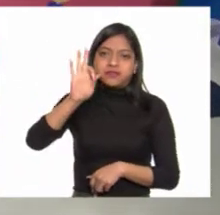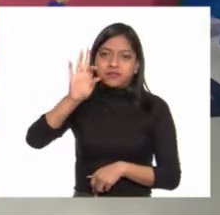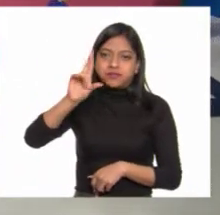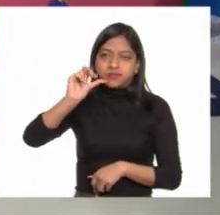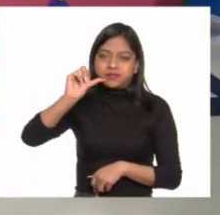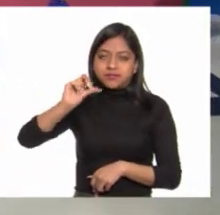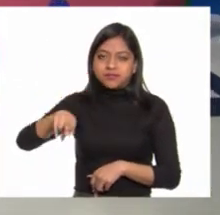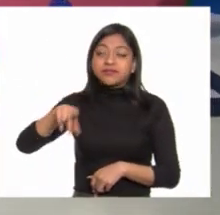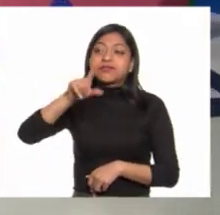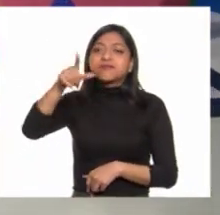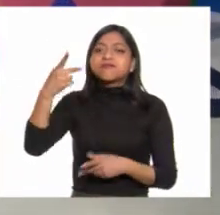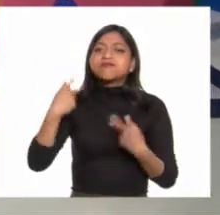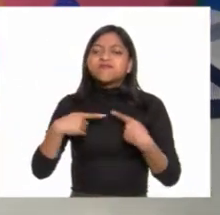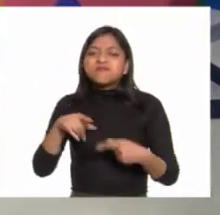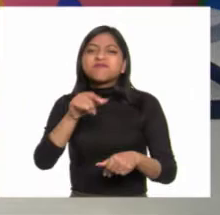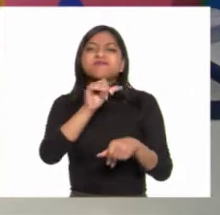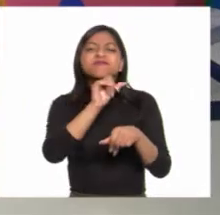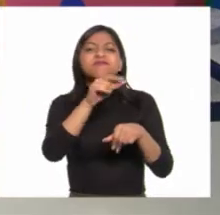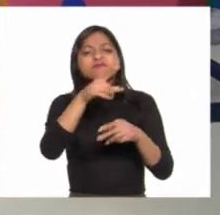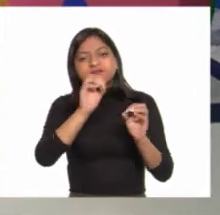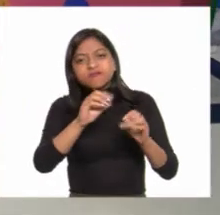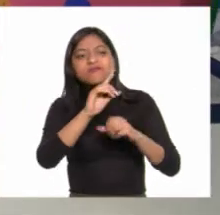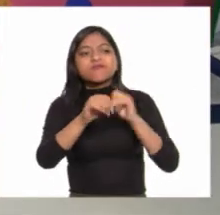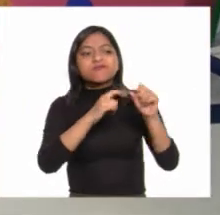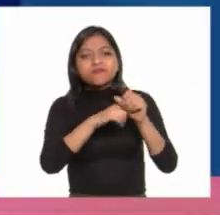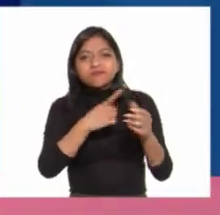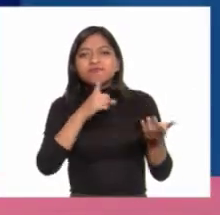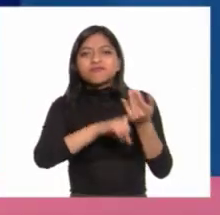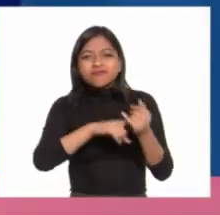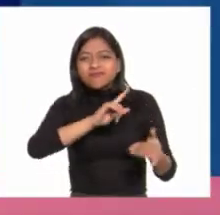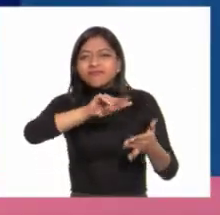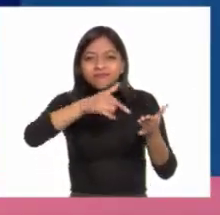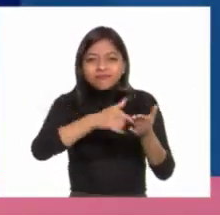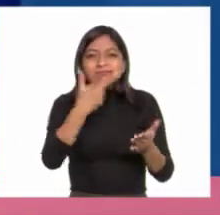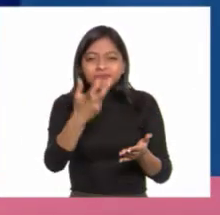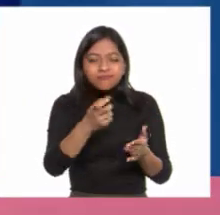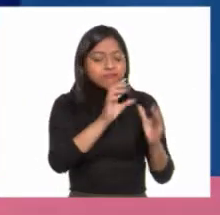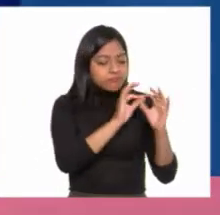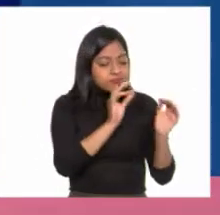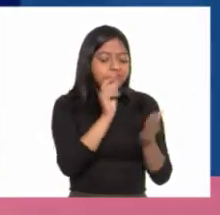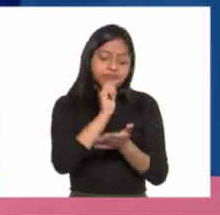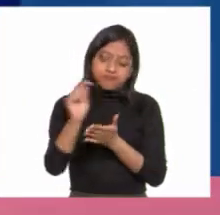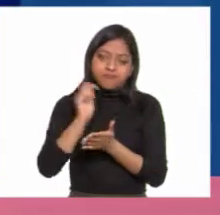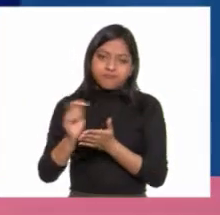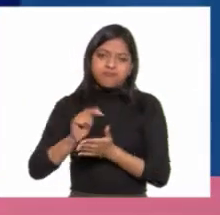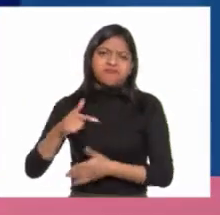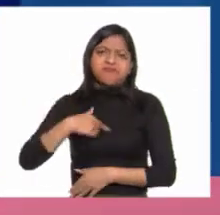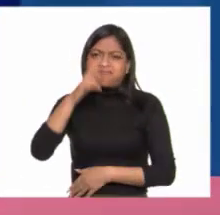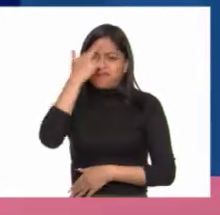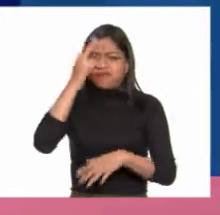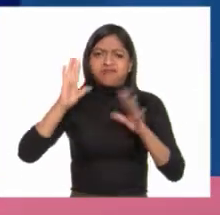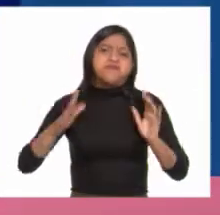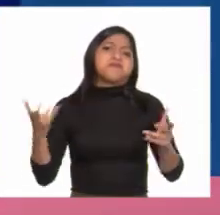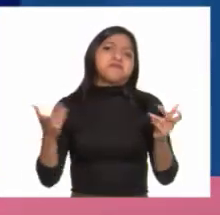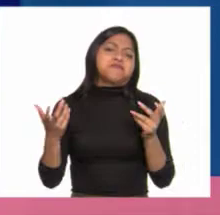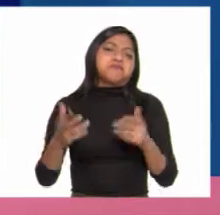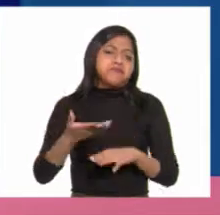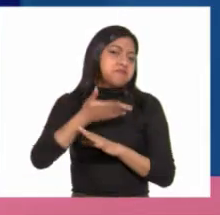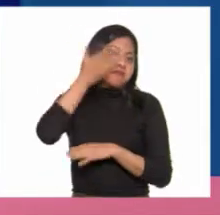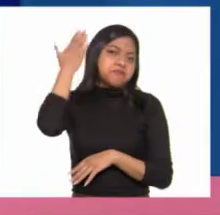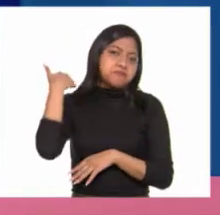a los lugares en los que se desarrollaba nuestra historia. Y me acuerdo de que lo hicimos